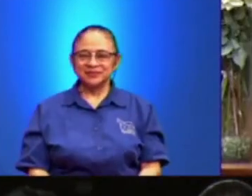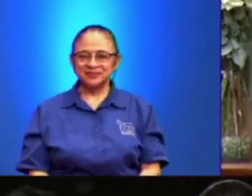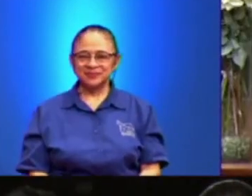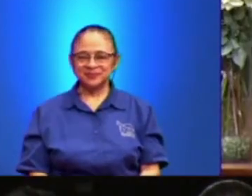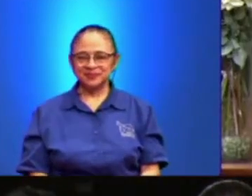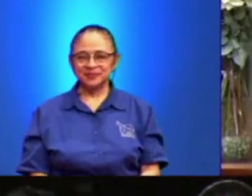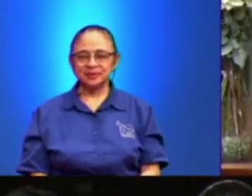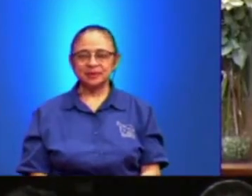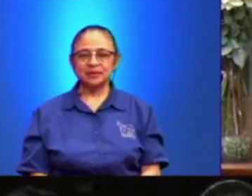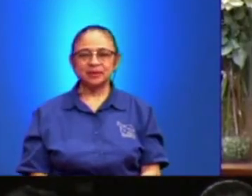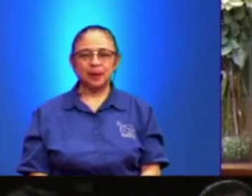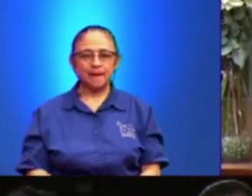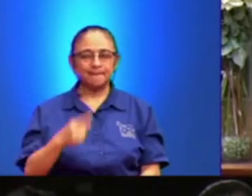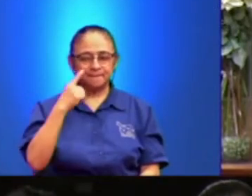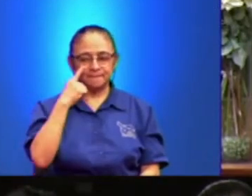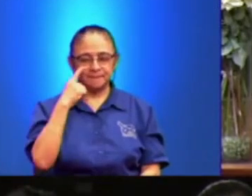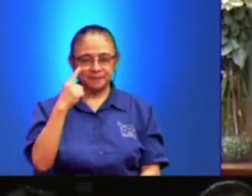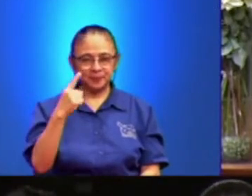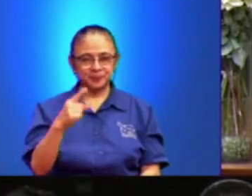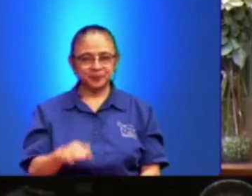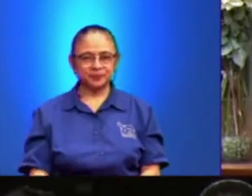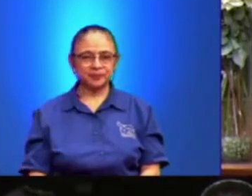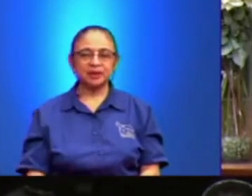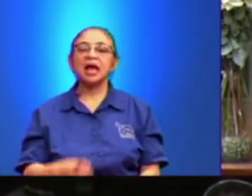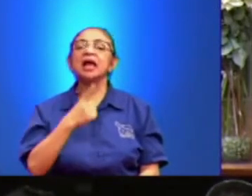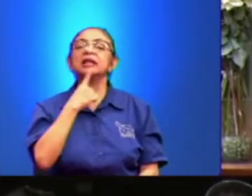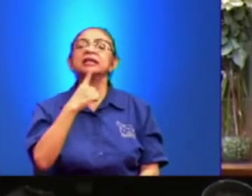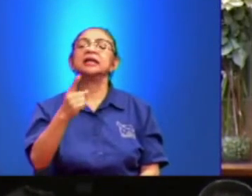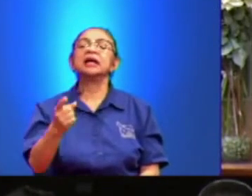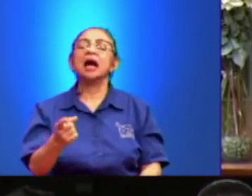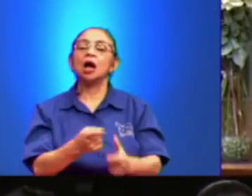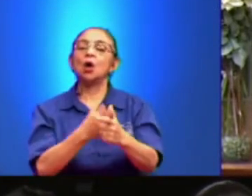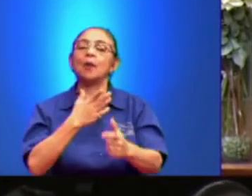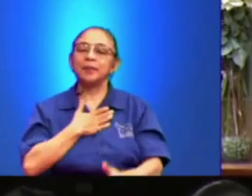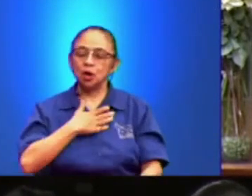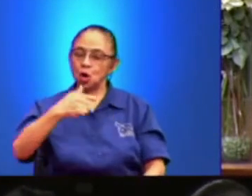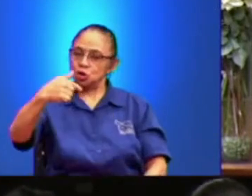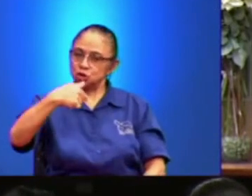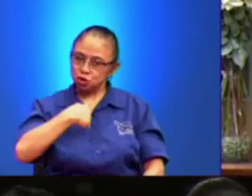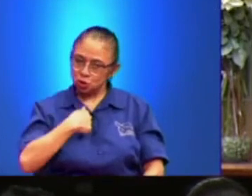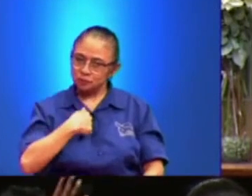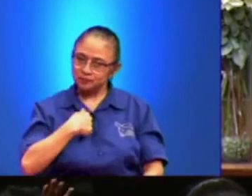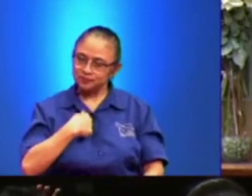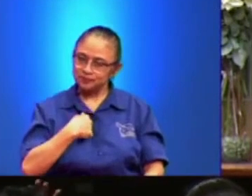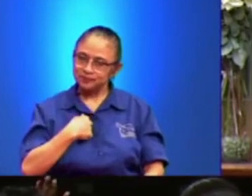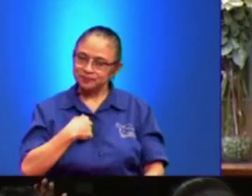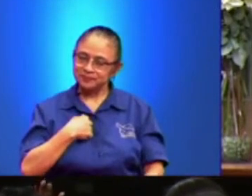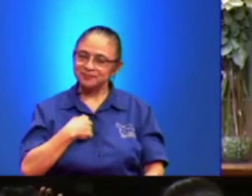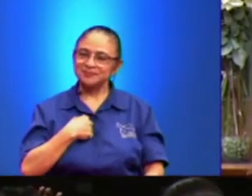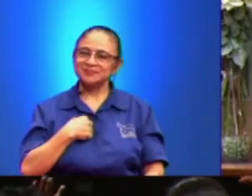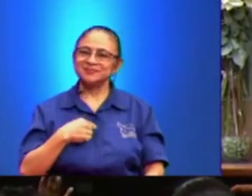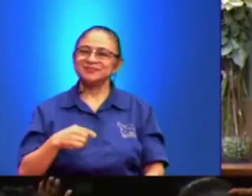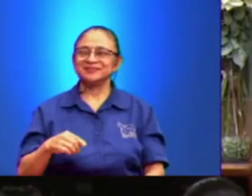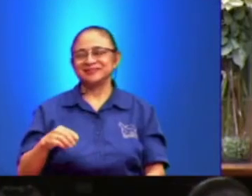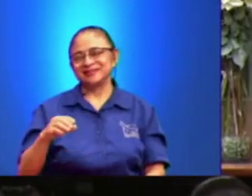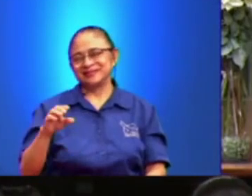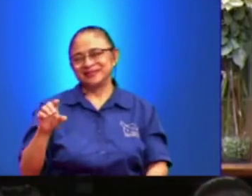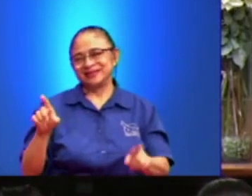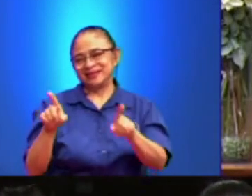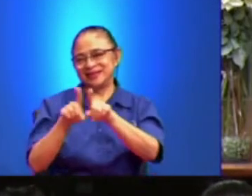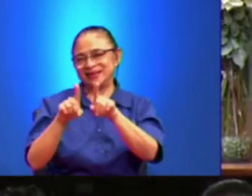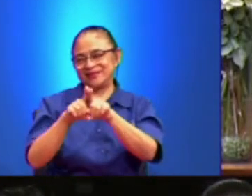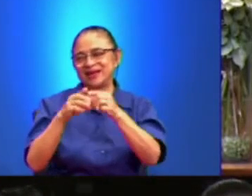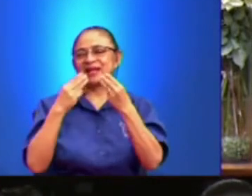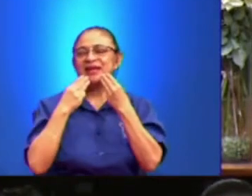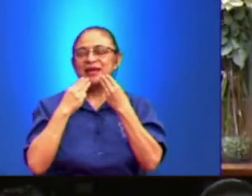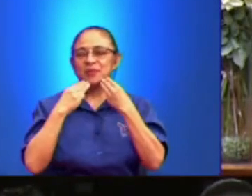a ver si se anima día conmigo y yo soy conserva moisés al